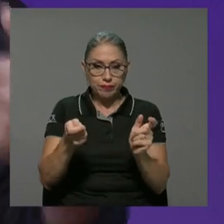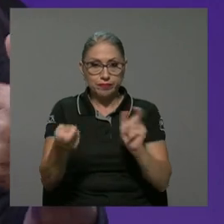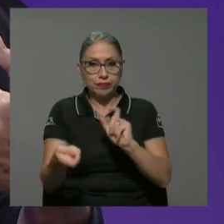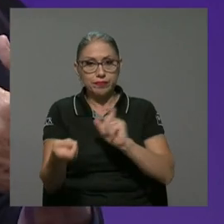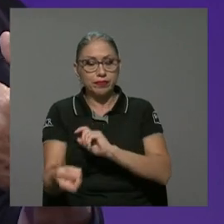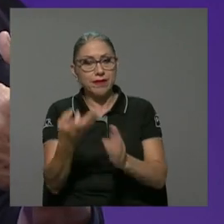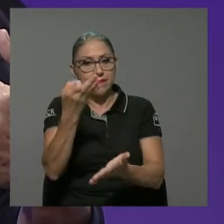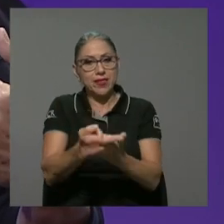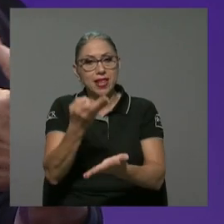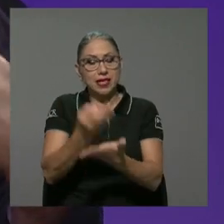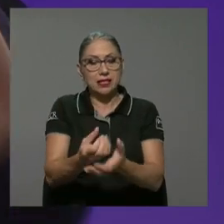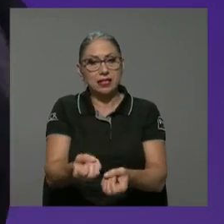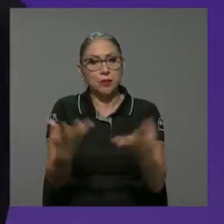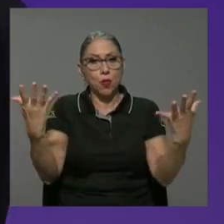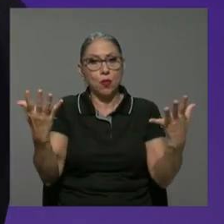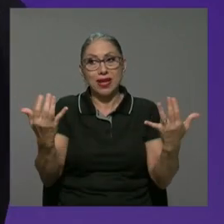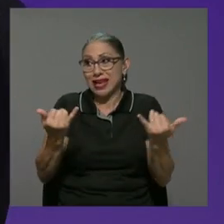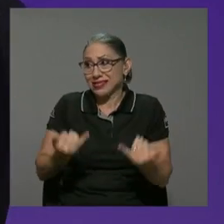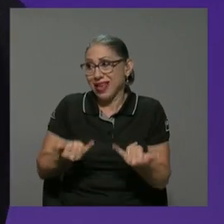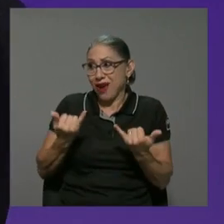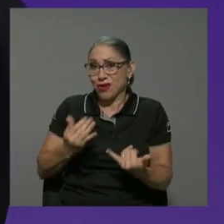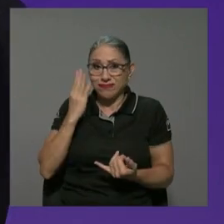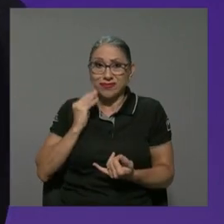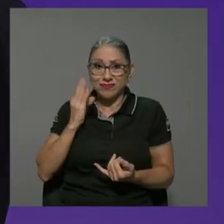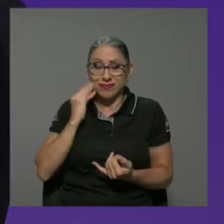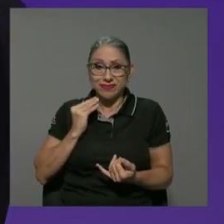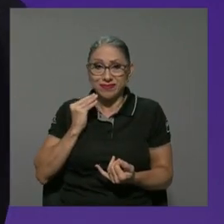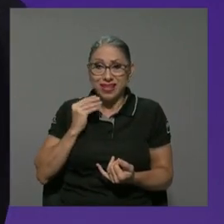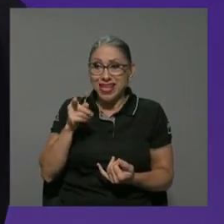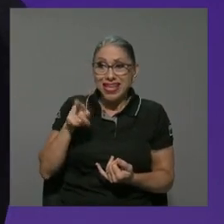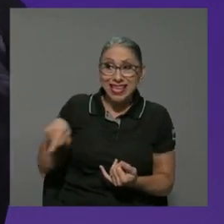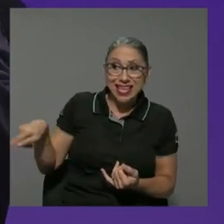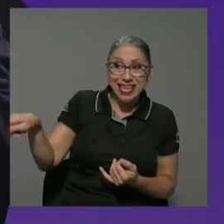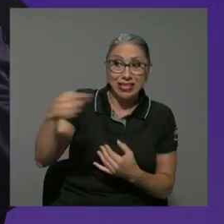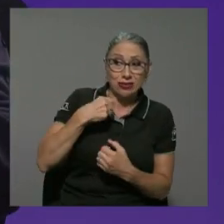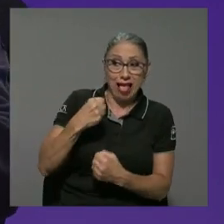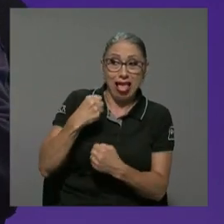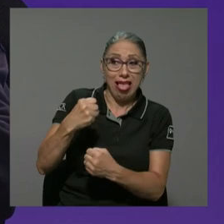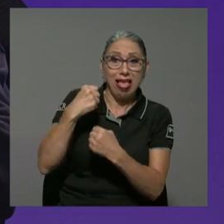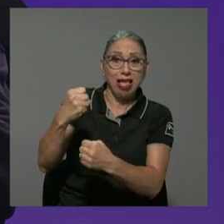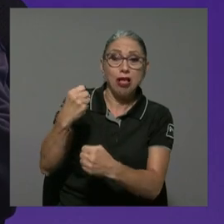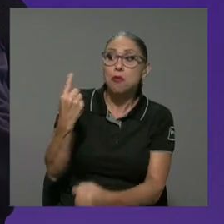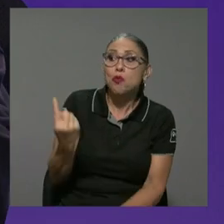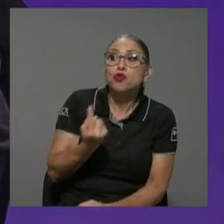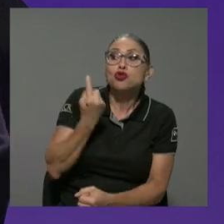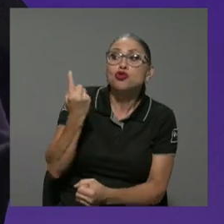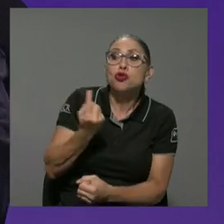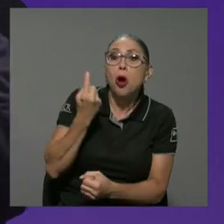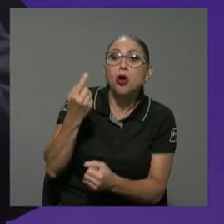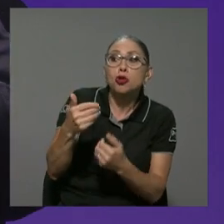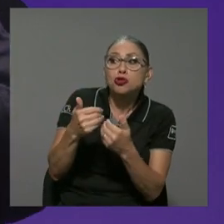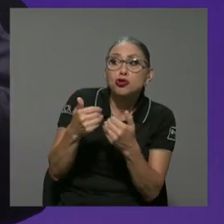hoy estamos sufriendo y que se quedaron muy solos en esa lucha. Totalmente. Entonces también quedaron